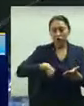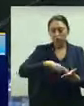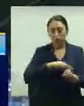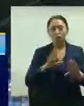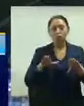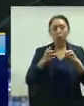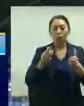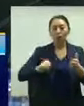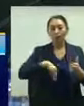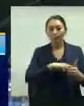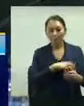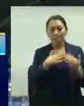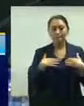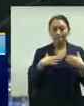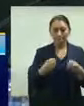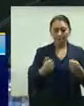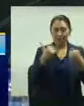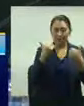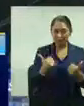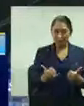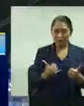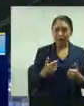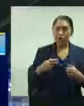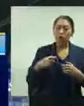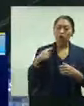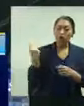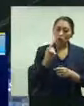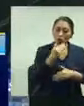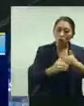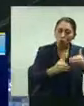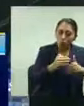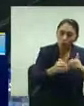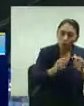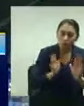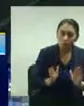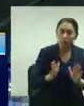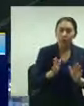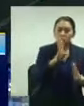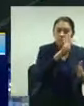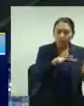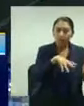Salud hemos hecho todo el proceso de programación. Sabemos que existe